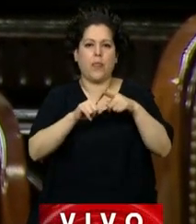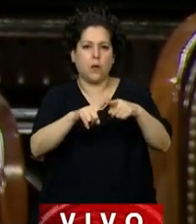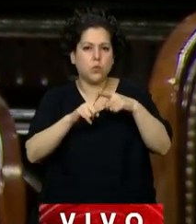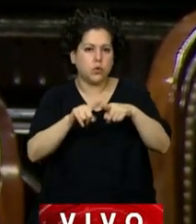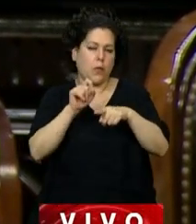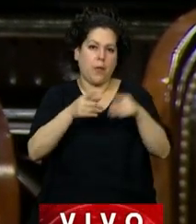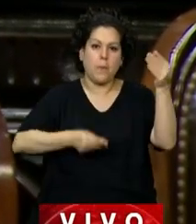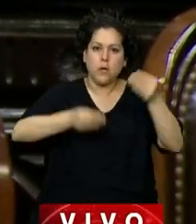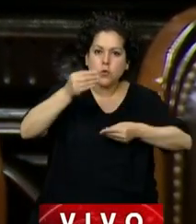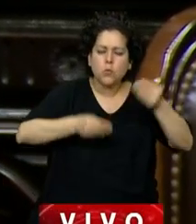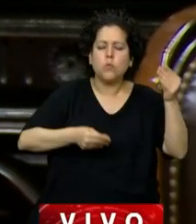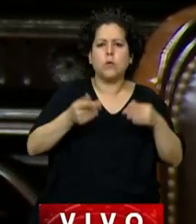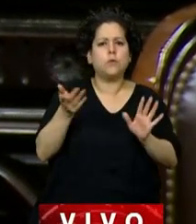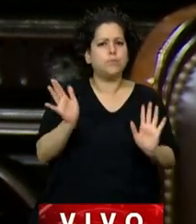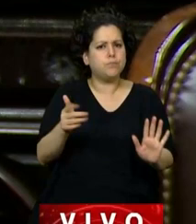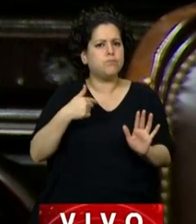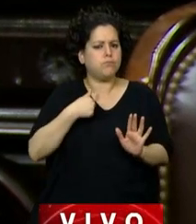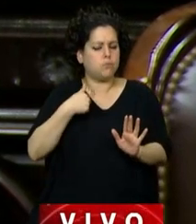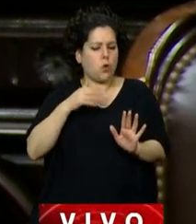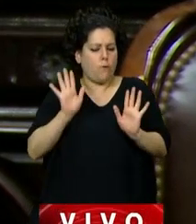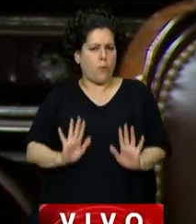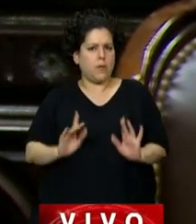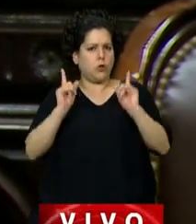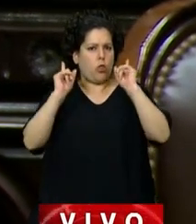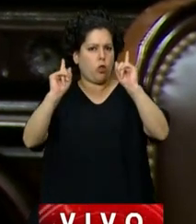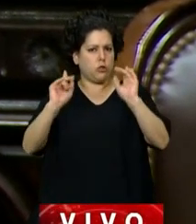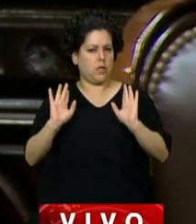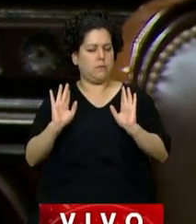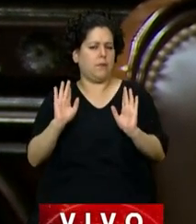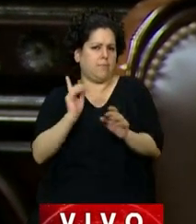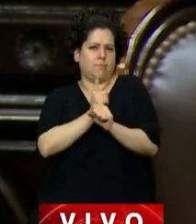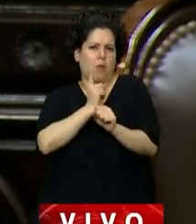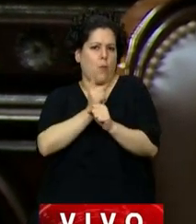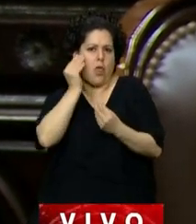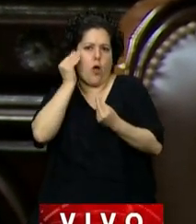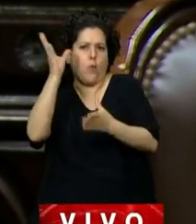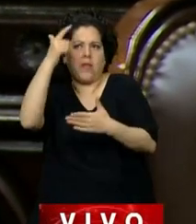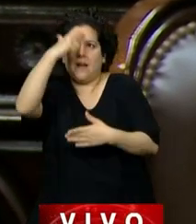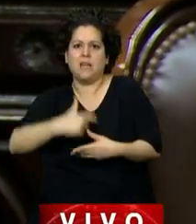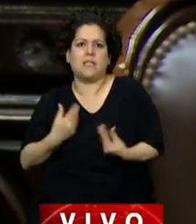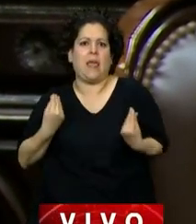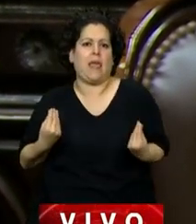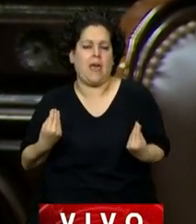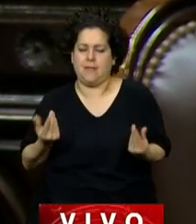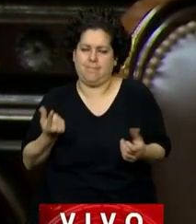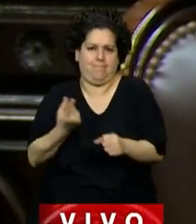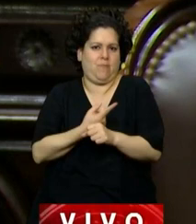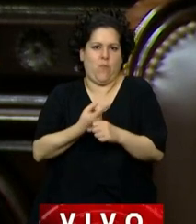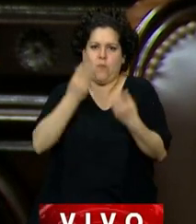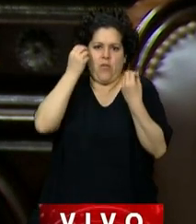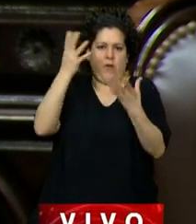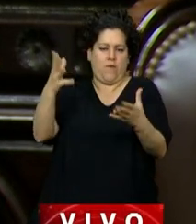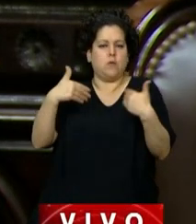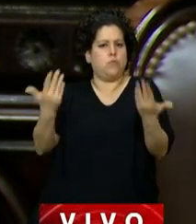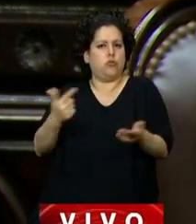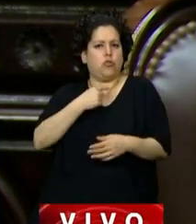presupuesto, atendiendo a mi formación docente, y uno no puede olvidar lo que es. Y es por eso que pretendo